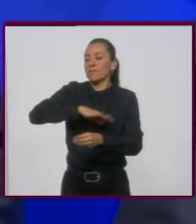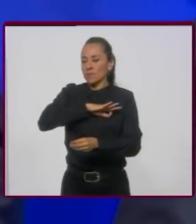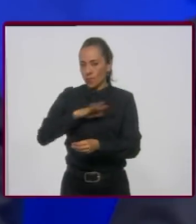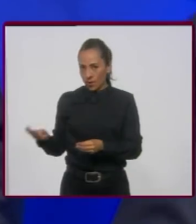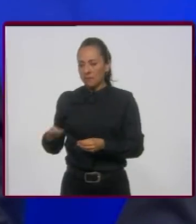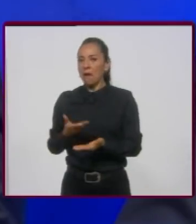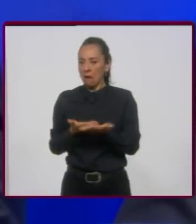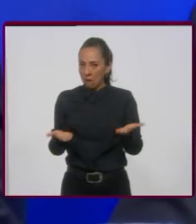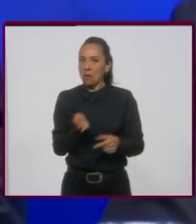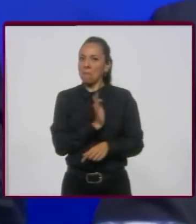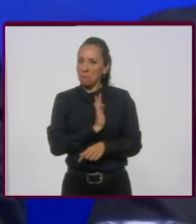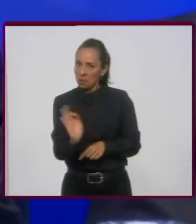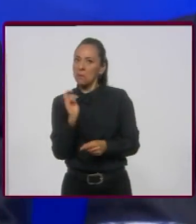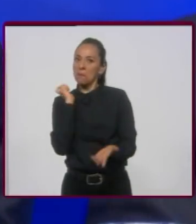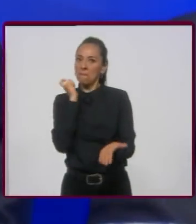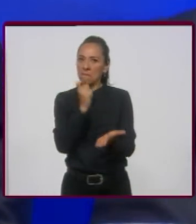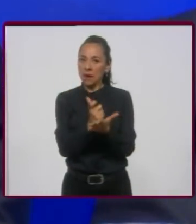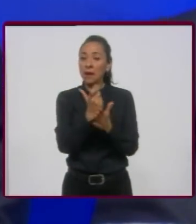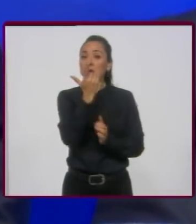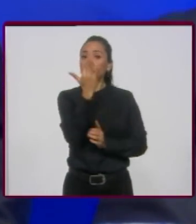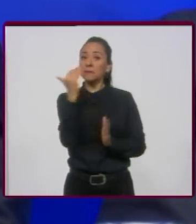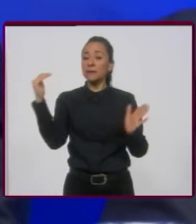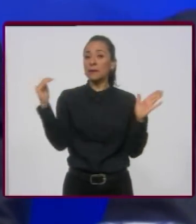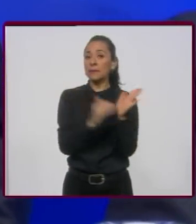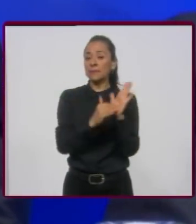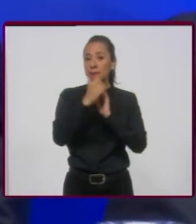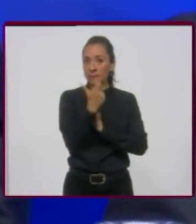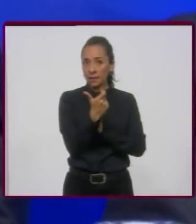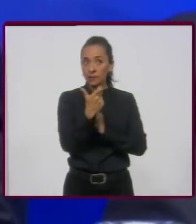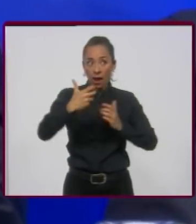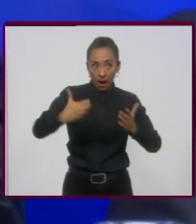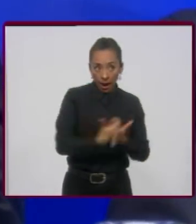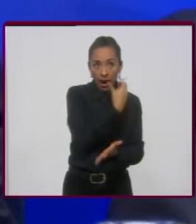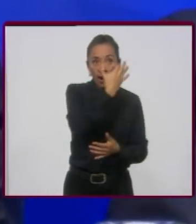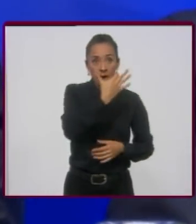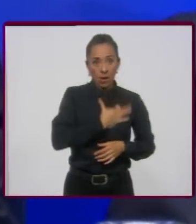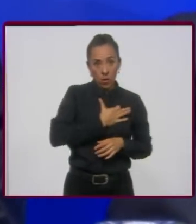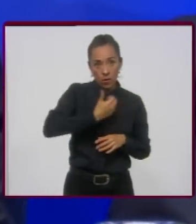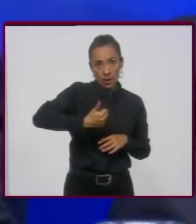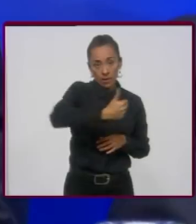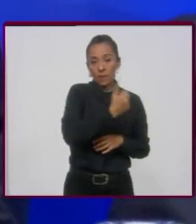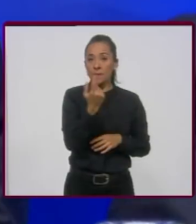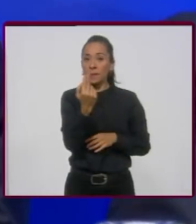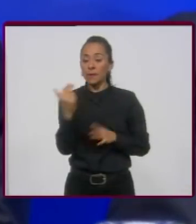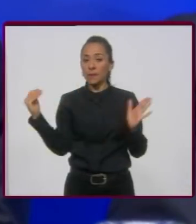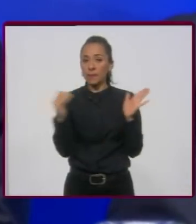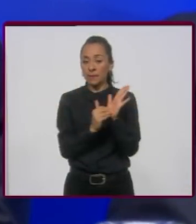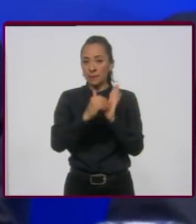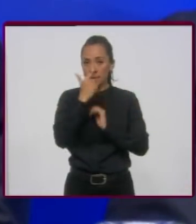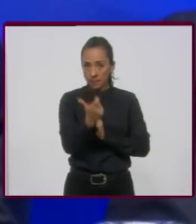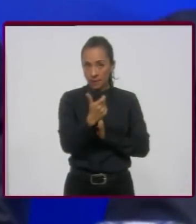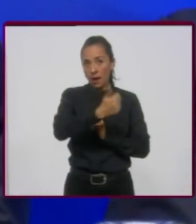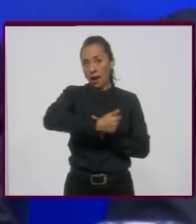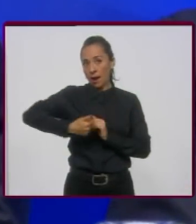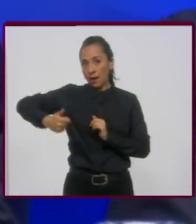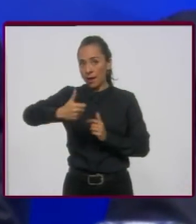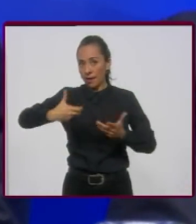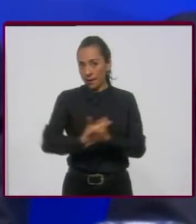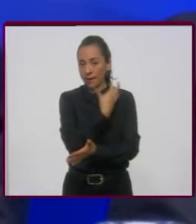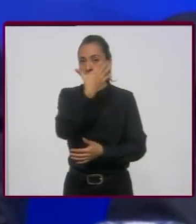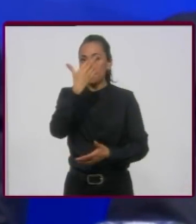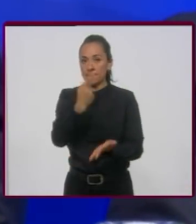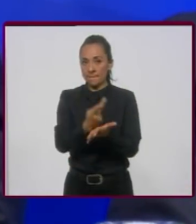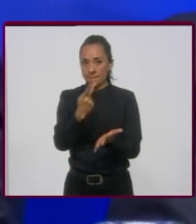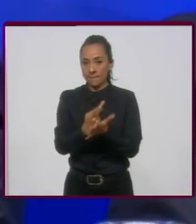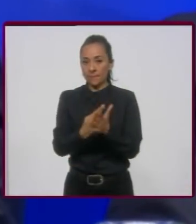de pagar 50 mil pesos por cada oro, 25 mil pesos por cada plata